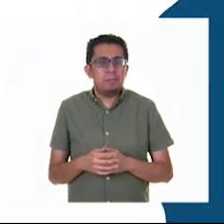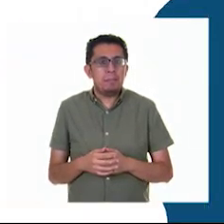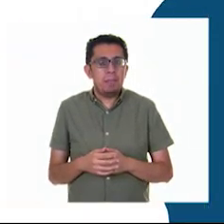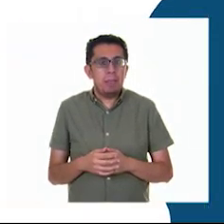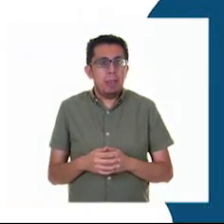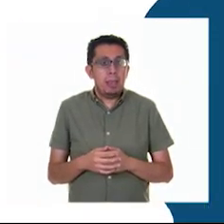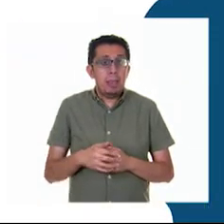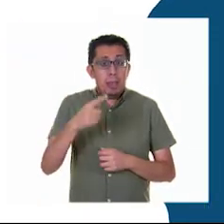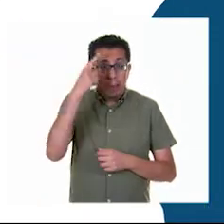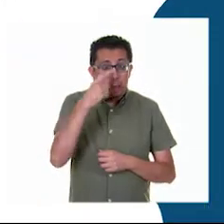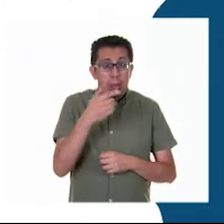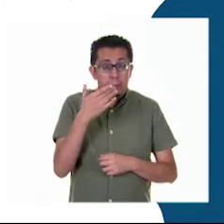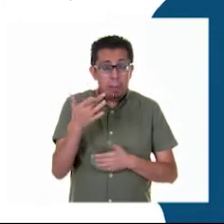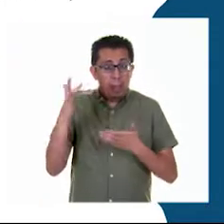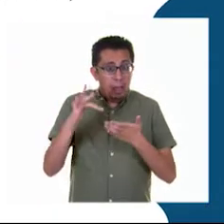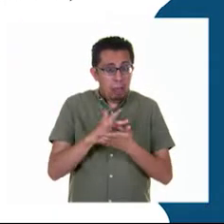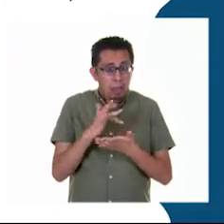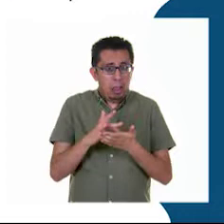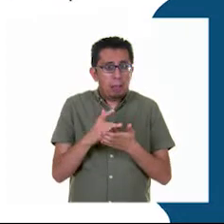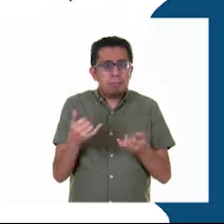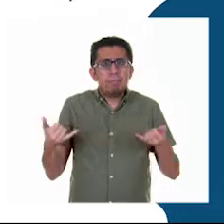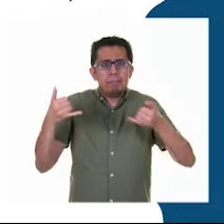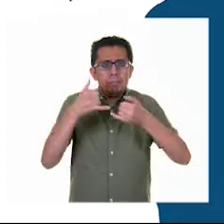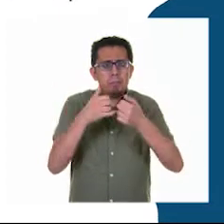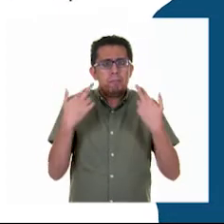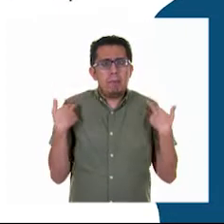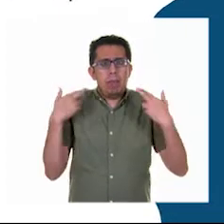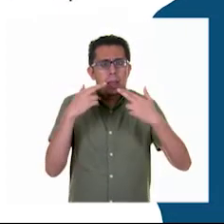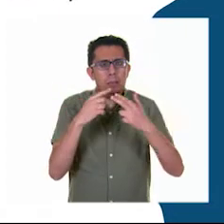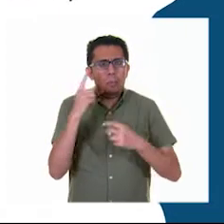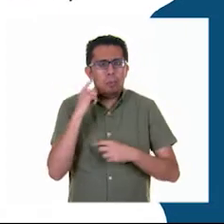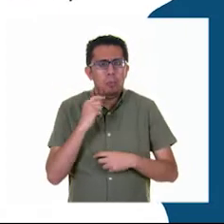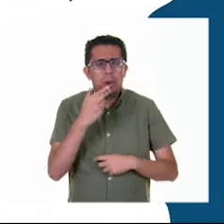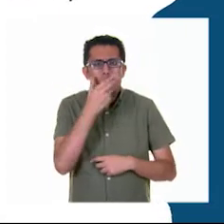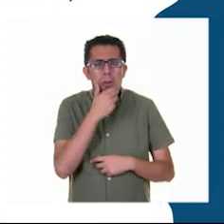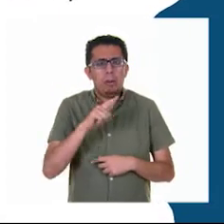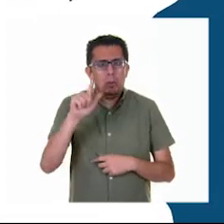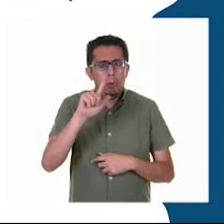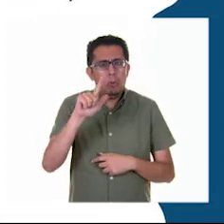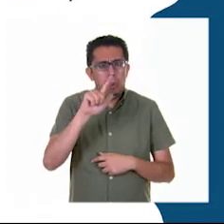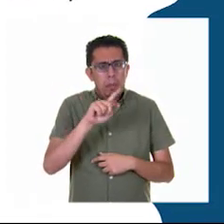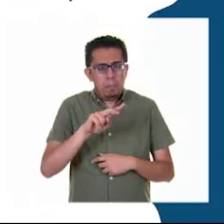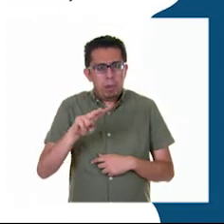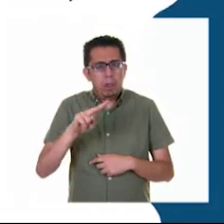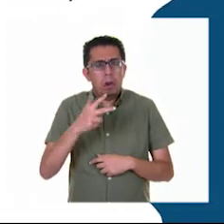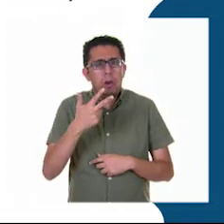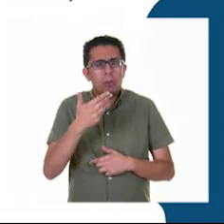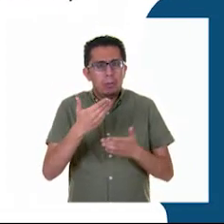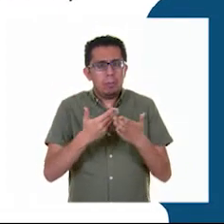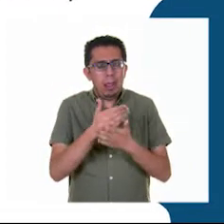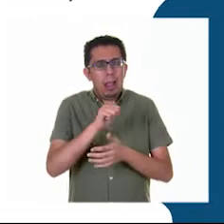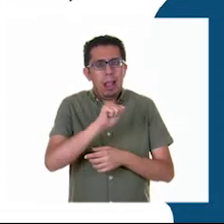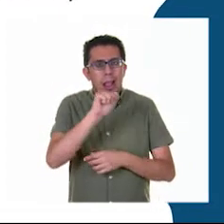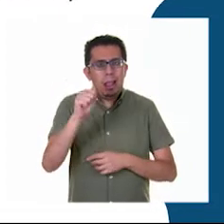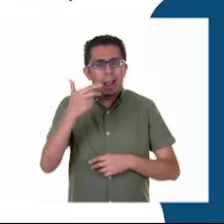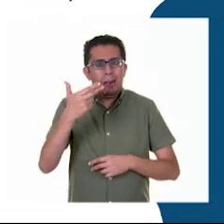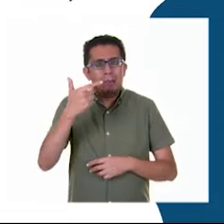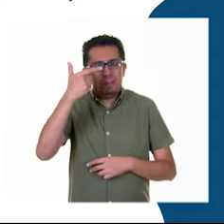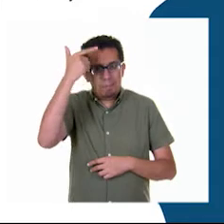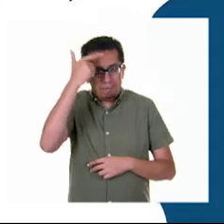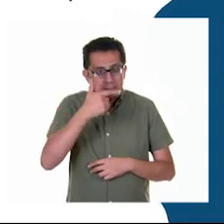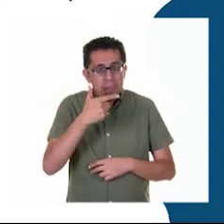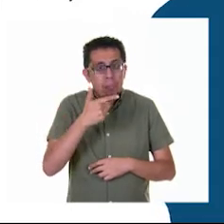Para solicitar apoyo pedagógico, comunícate con maestras y maestros de lunes a viernes de 8 a 20 horas al